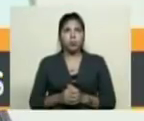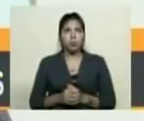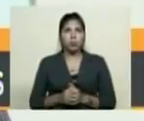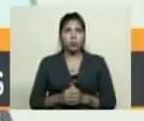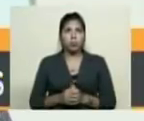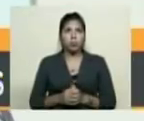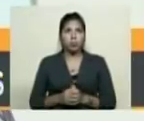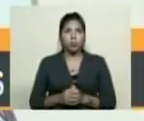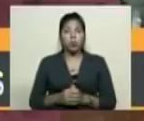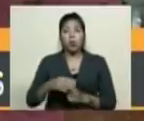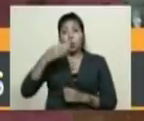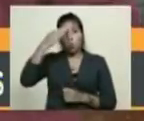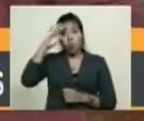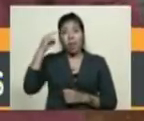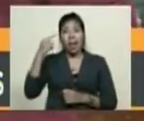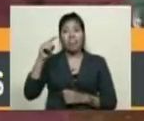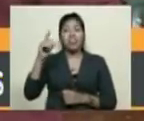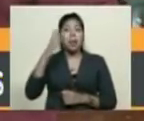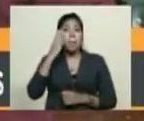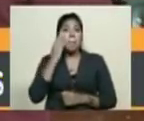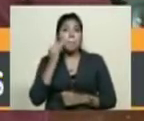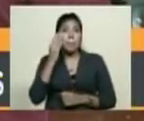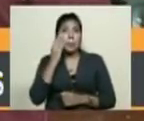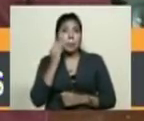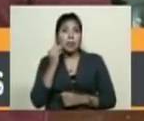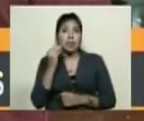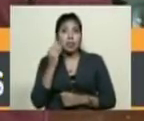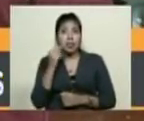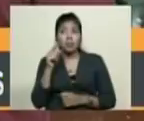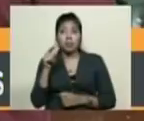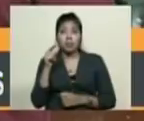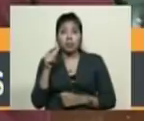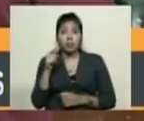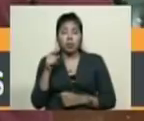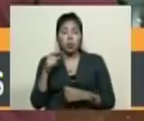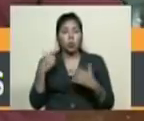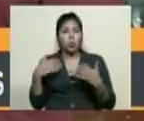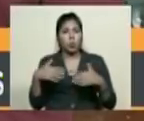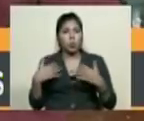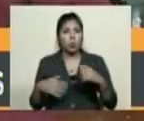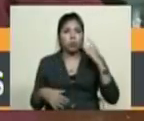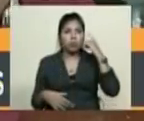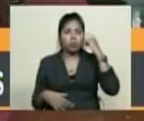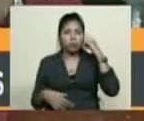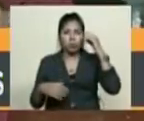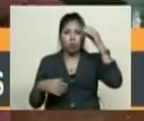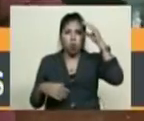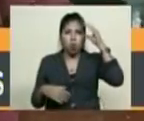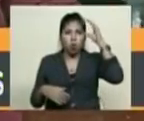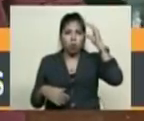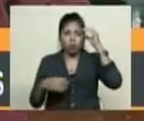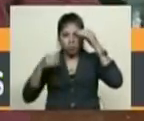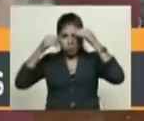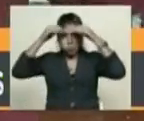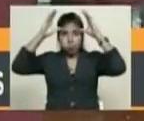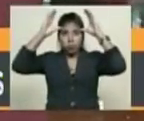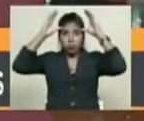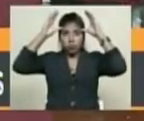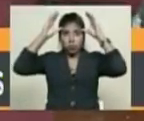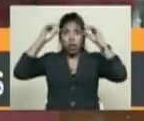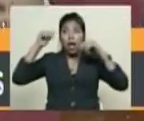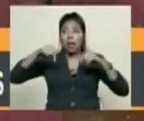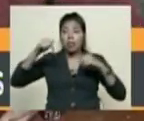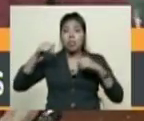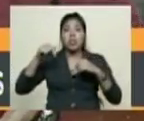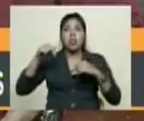experiencia de 60 años, tiene una cultura, un conocimiento inmenso, reconocido por el mundo, y Venezuela tiene un potencial,